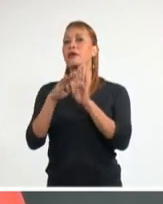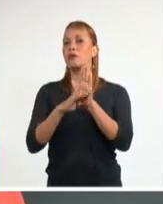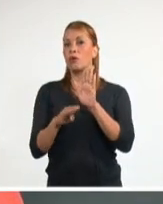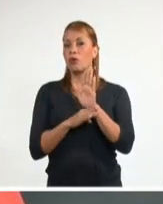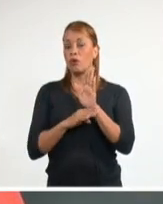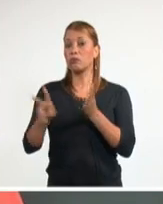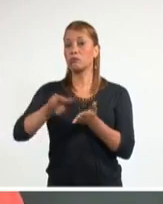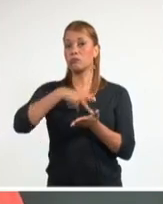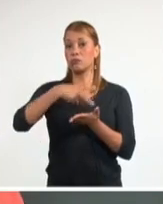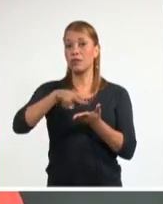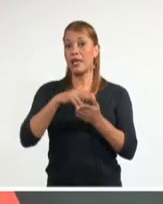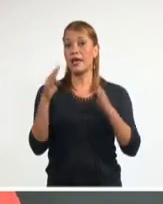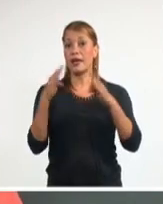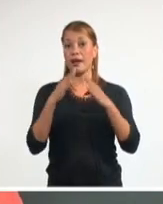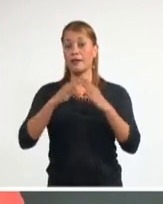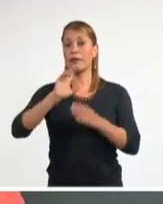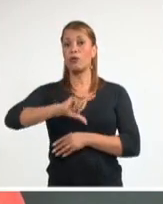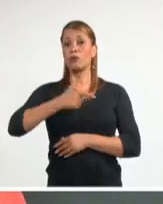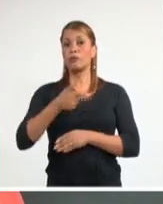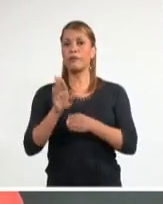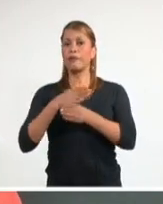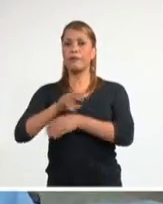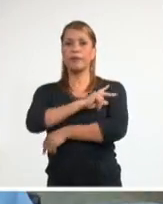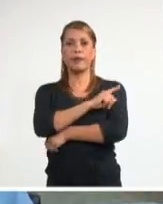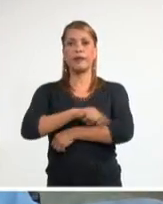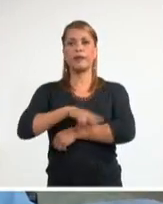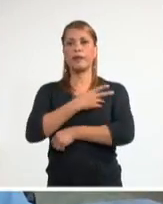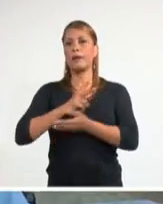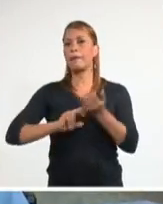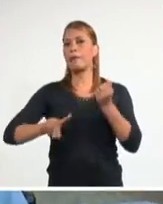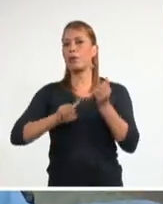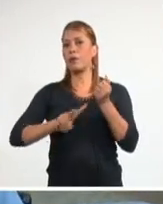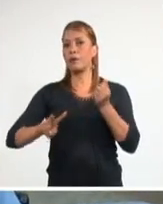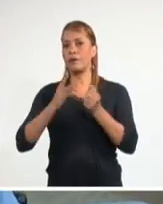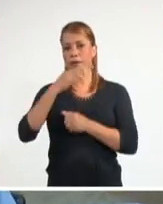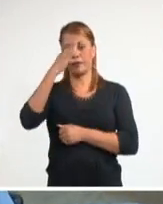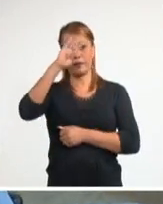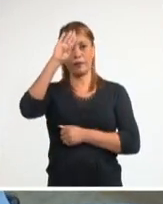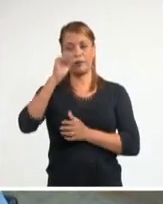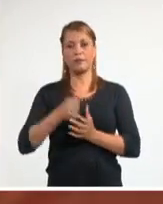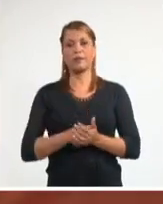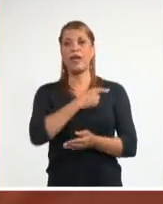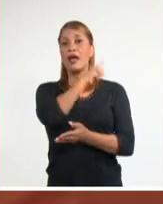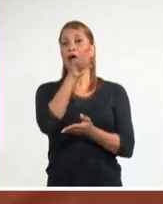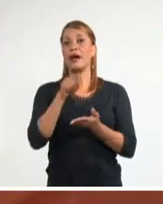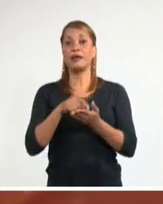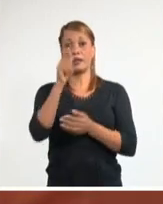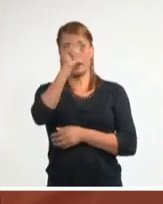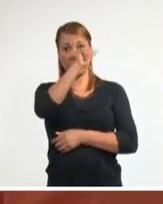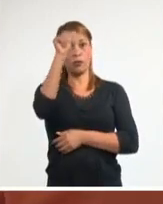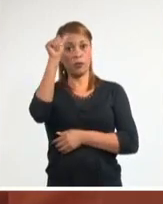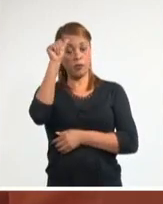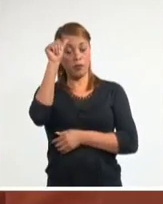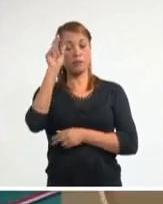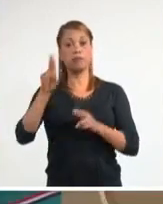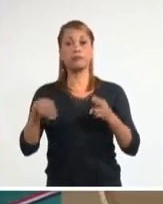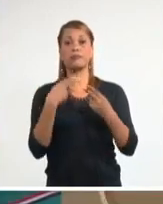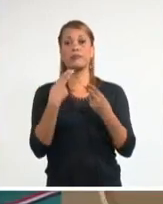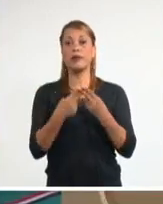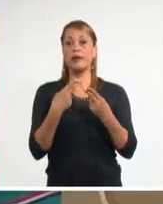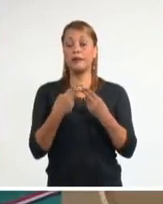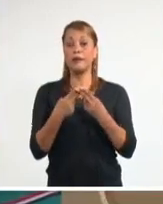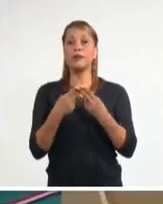Casa de Cultura de todas las provincias de nuestro país. Hasta este domingo tendrá lugar el evento que incluye en su programa espacios teóricos